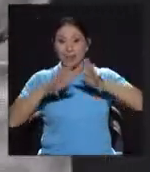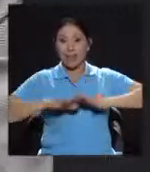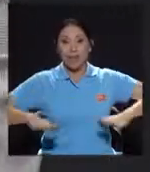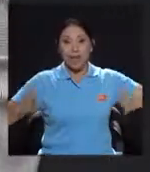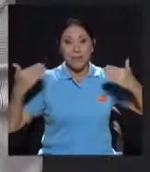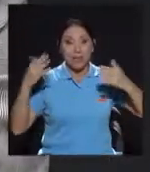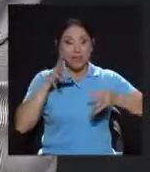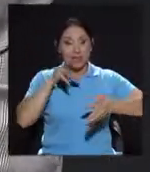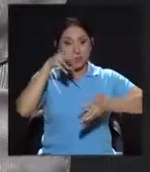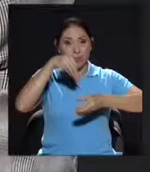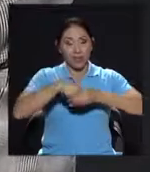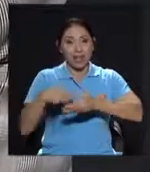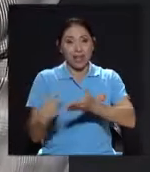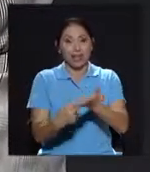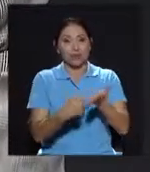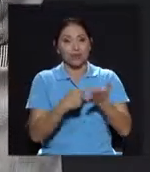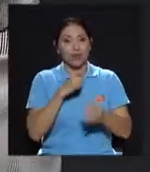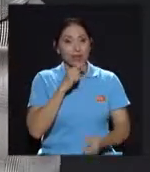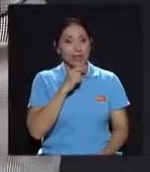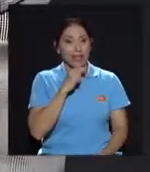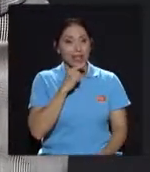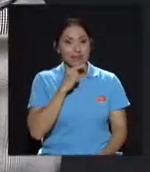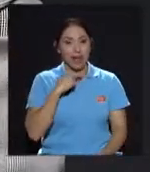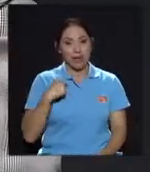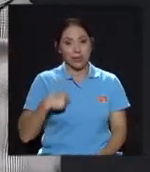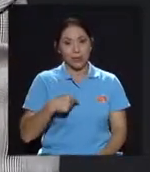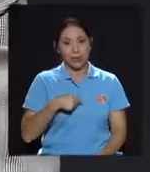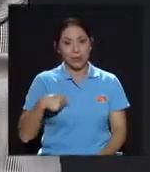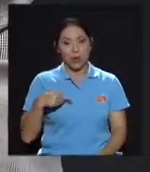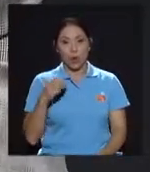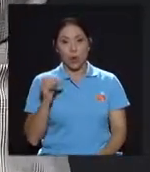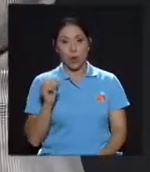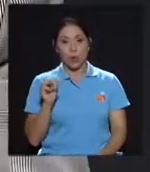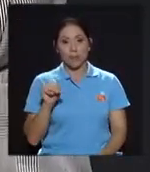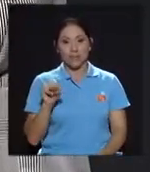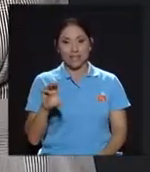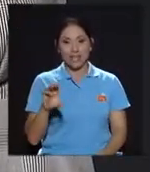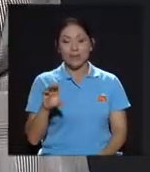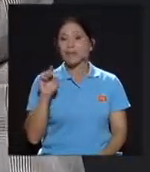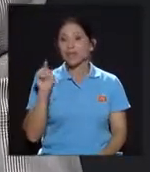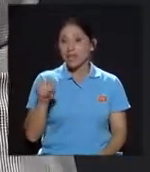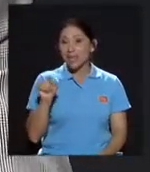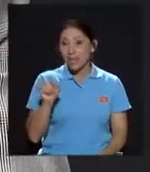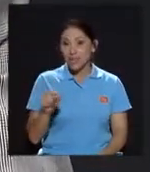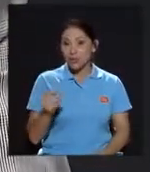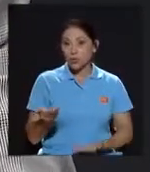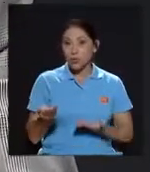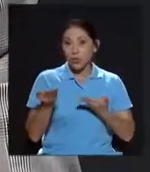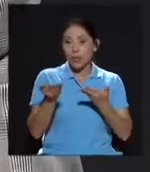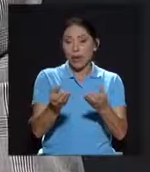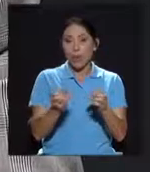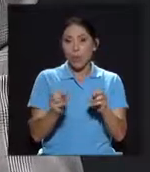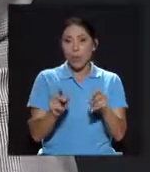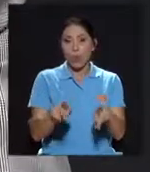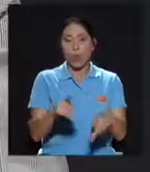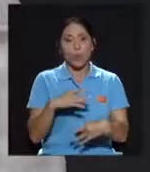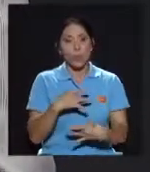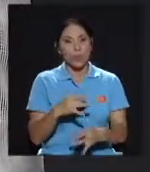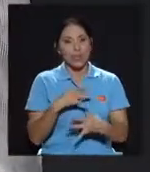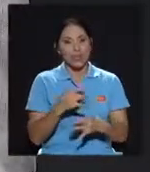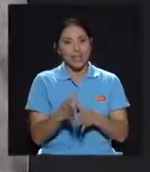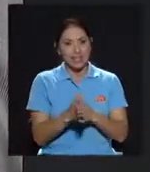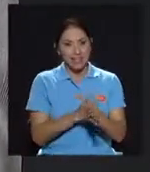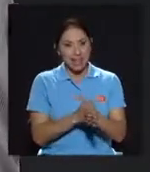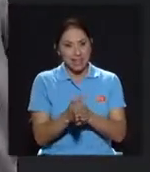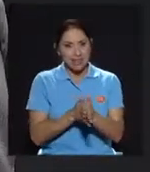en ginebra en 1 mes y esto vino a generar un espacio muy muy interesante porque así